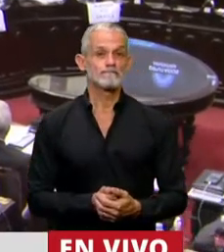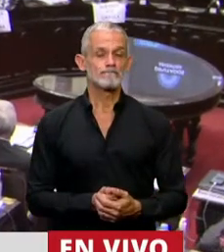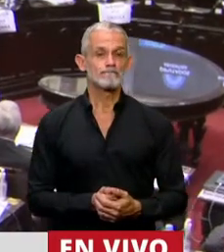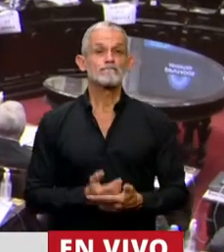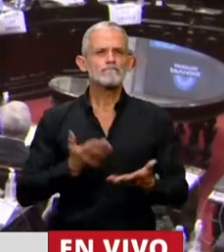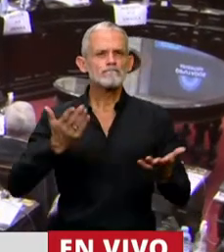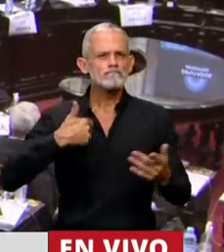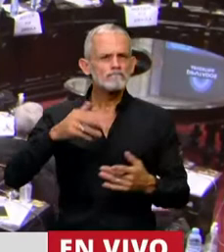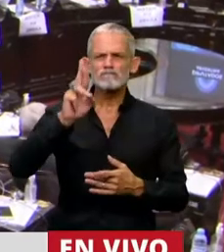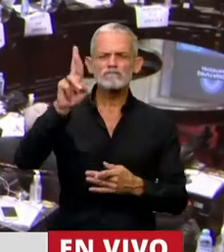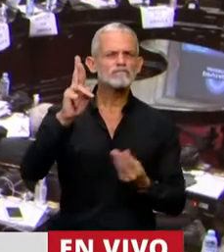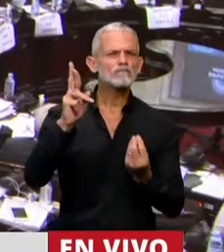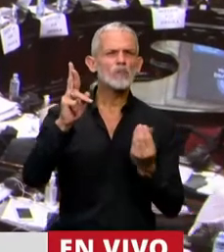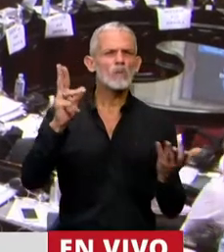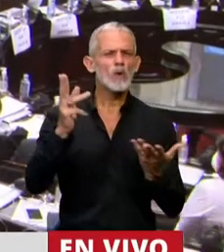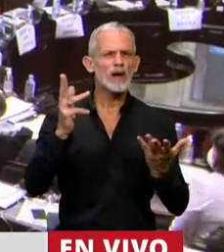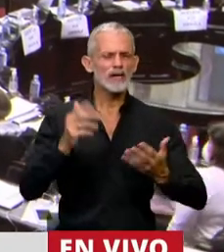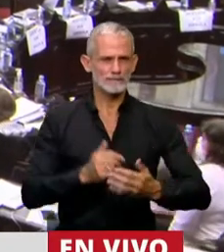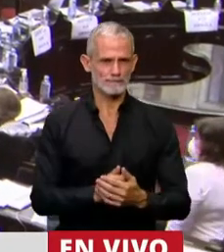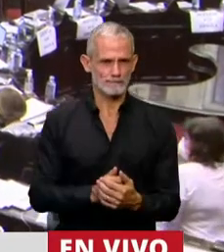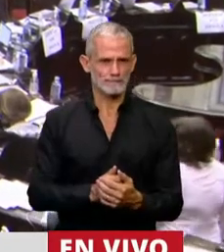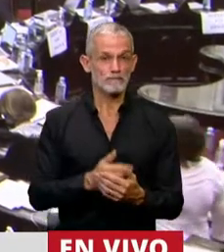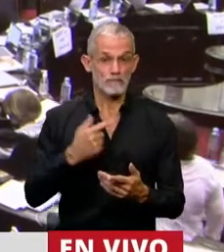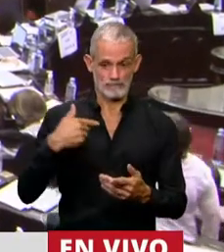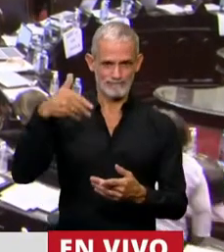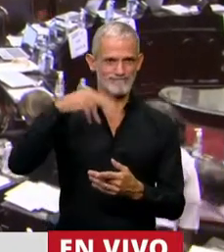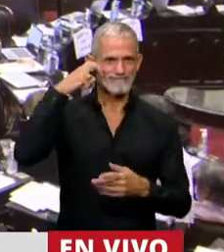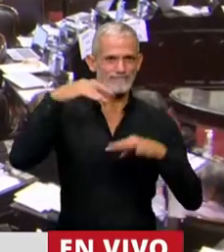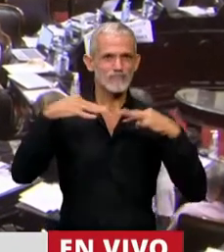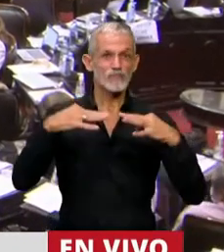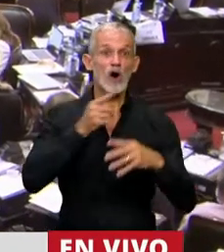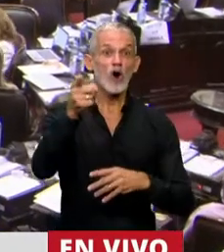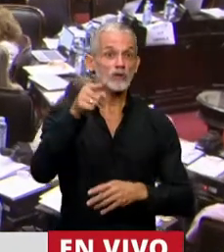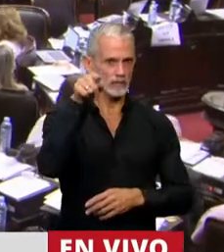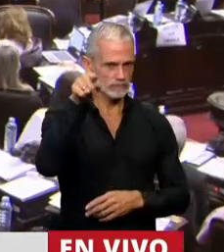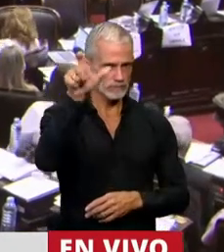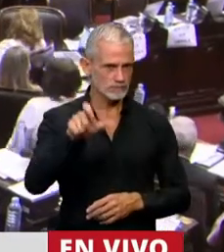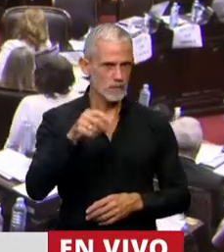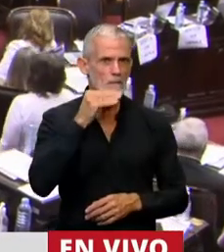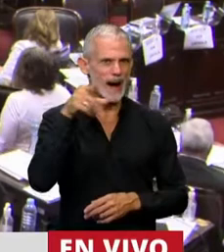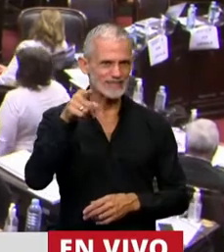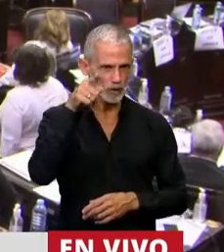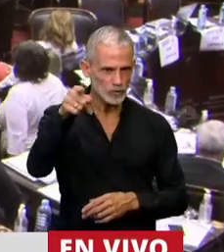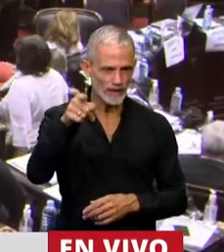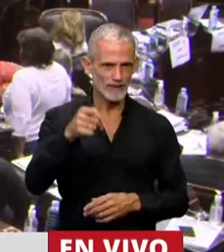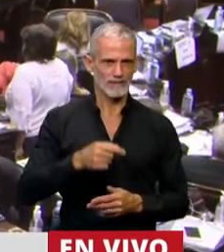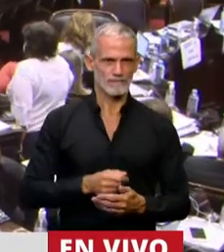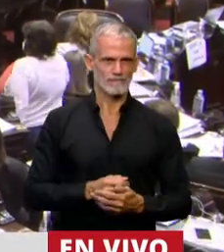La cuestión de privilegio que vengo a plantear al cuerpo es contra usted, presidente.